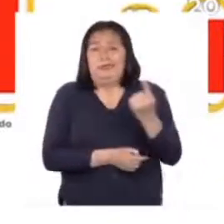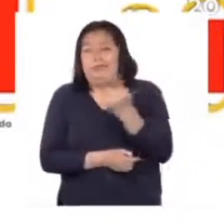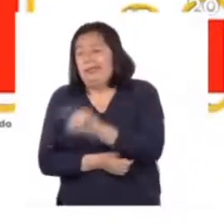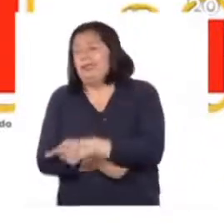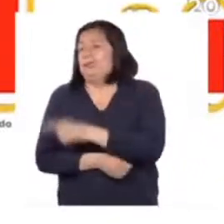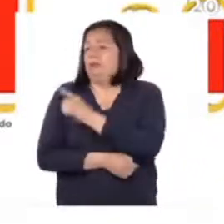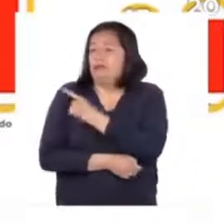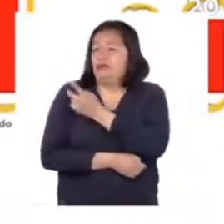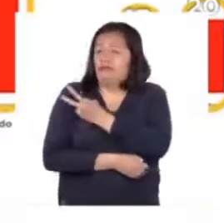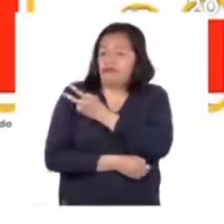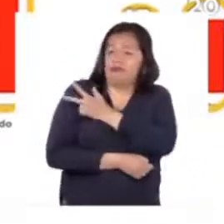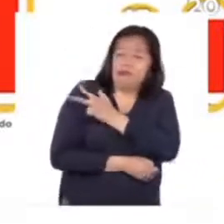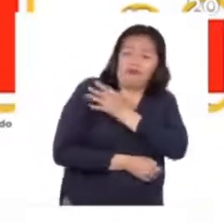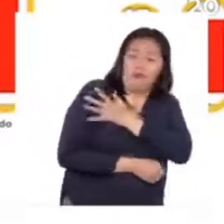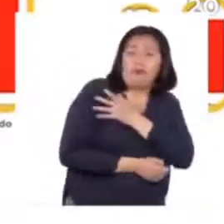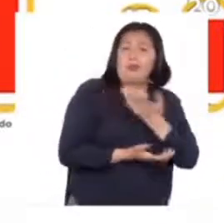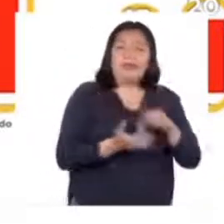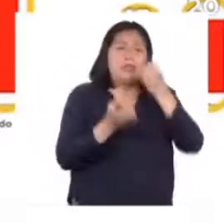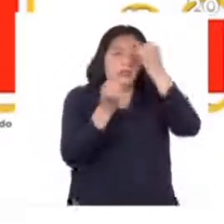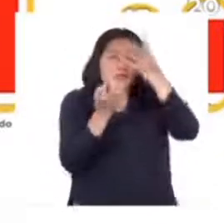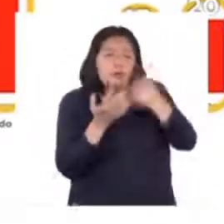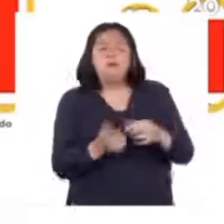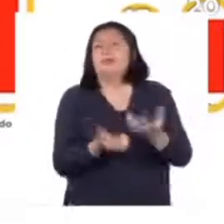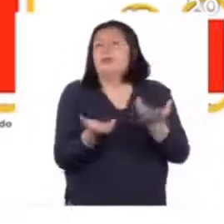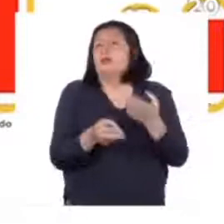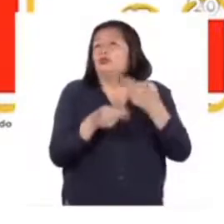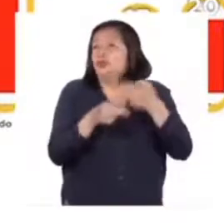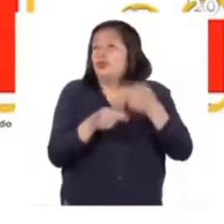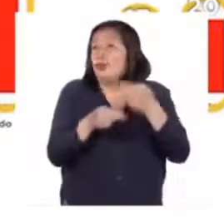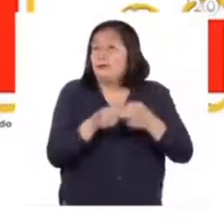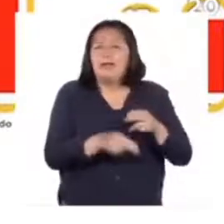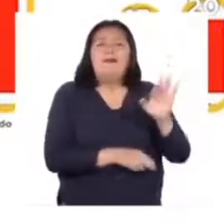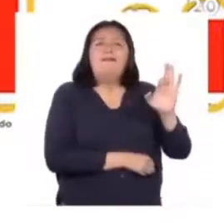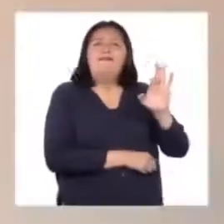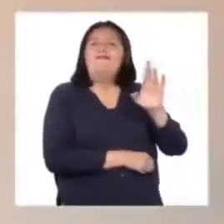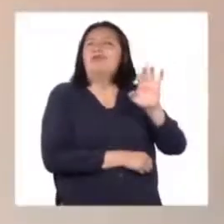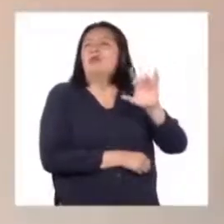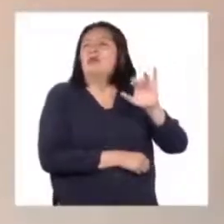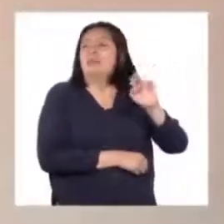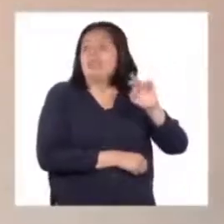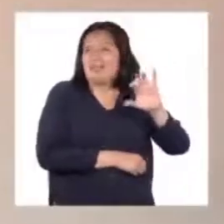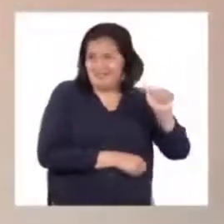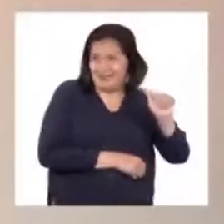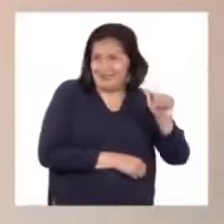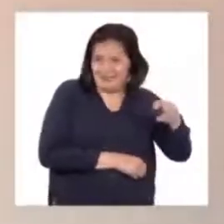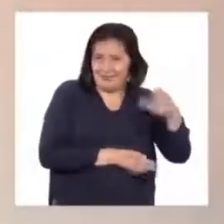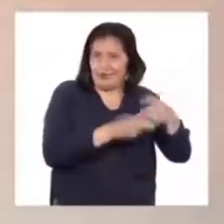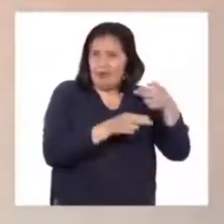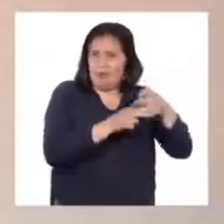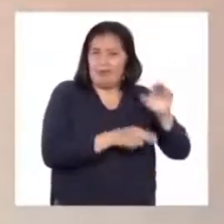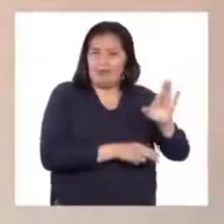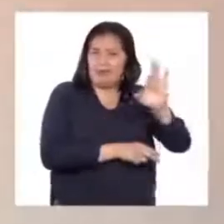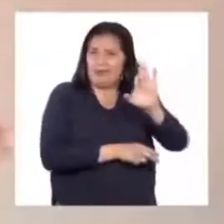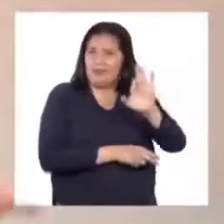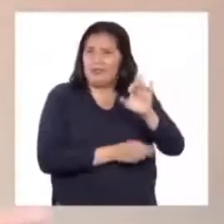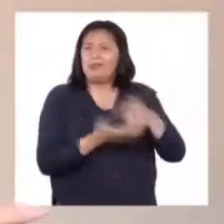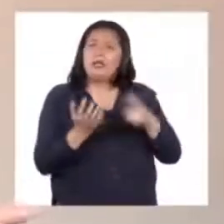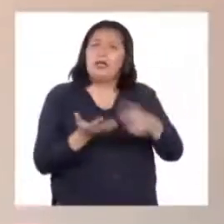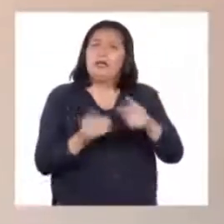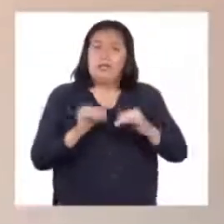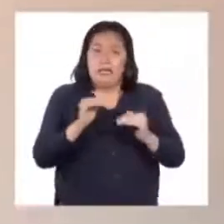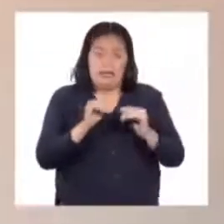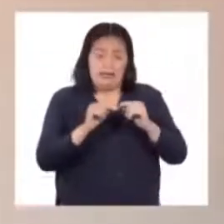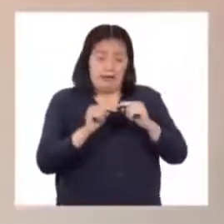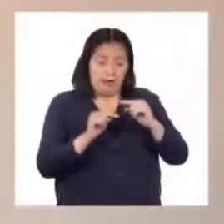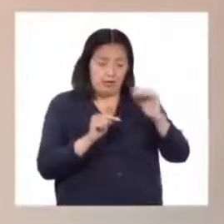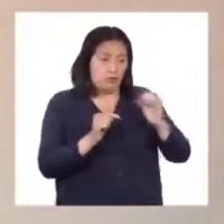de estudio y a esa información la llamamos frecuencia. Recuerda que la altura de la barra